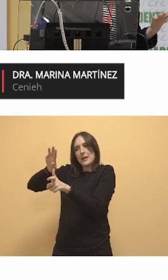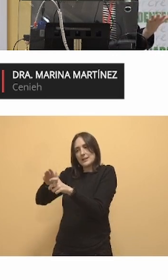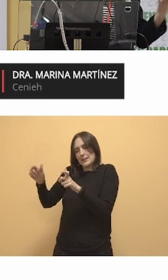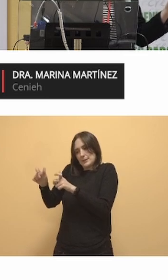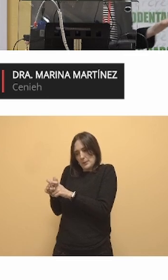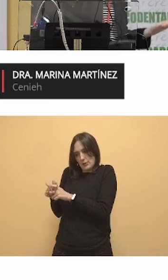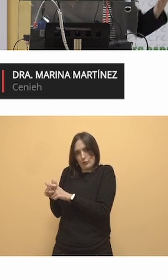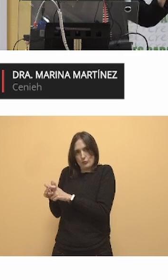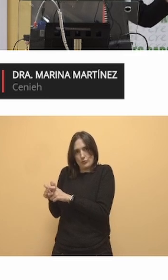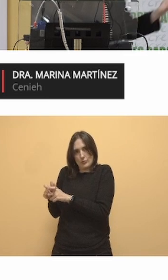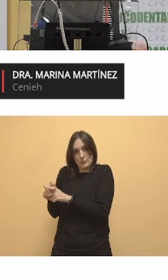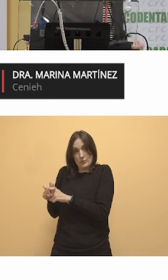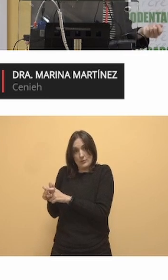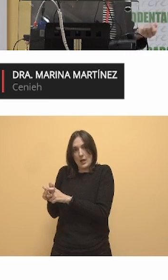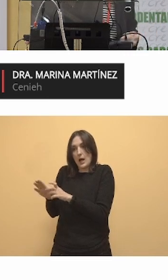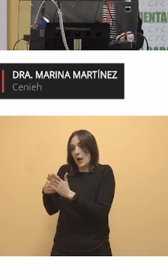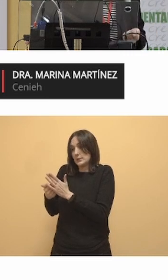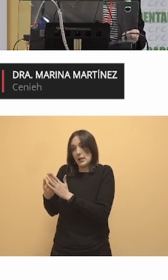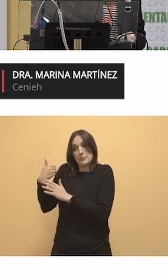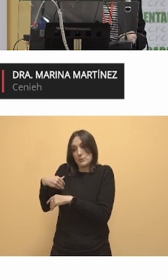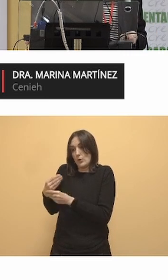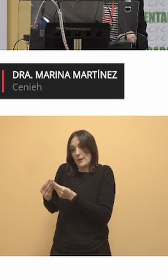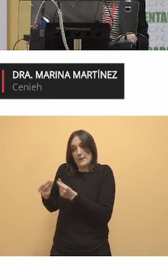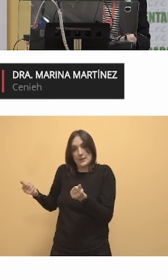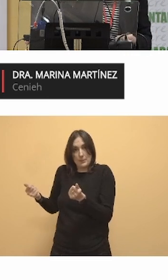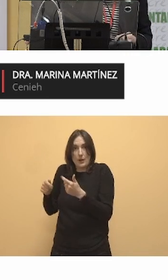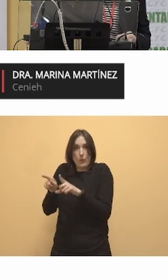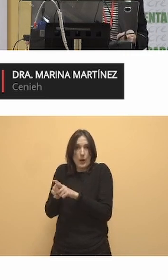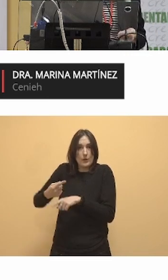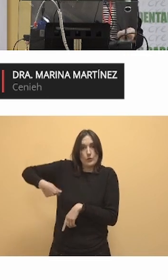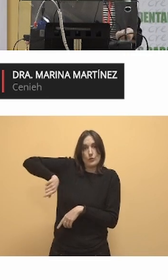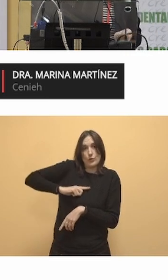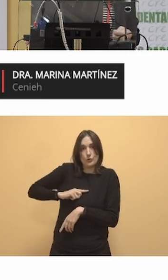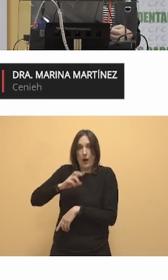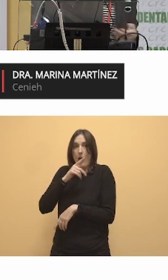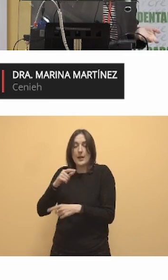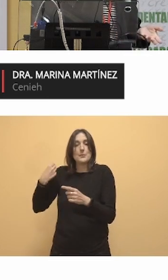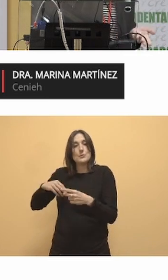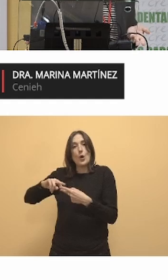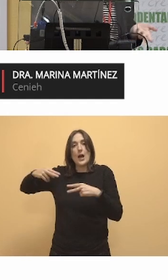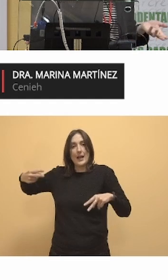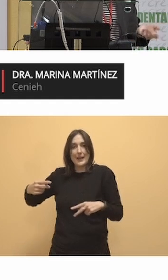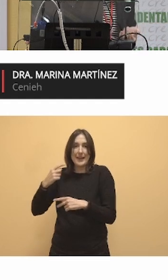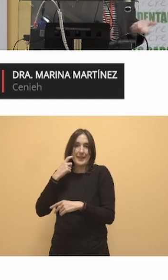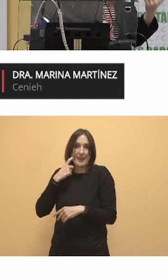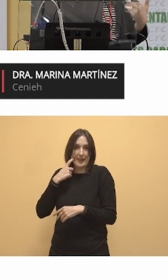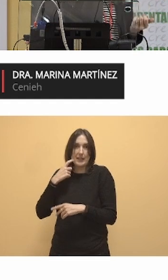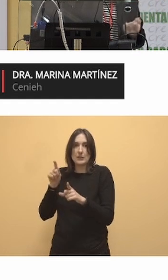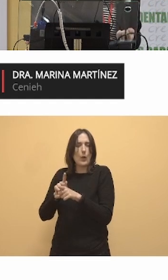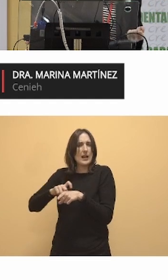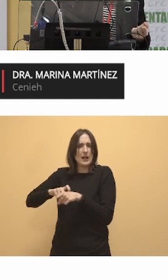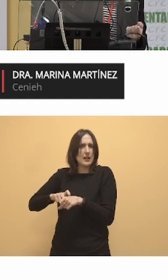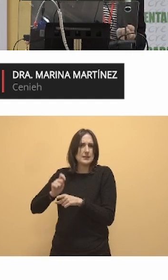de llegar a desaparecer, como ocurre en nuestra especie con la agenesia dental, que es algo muy frecuente y muy